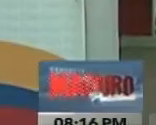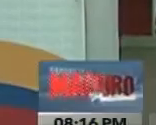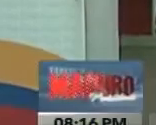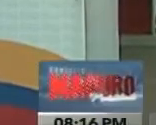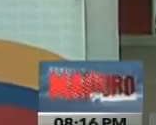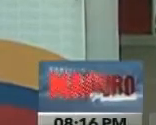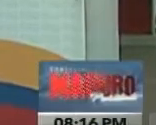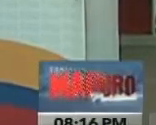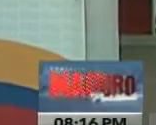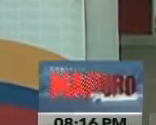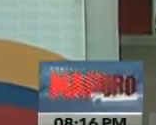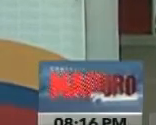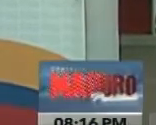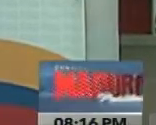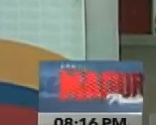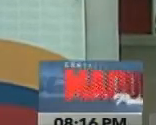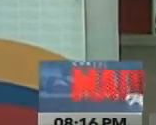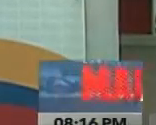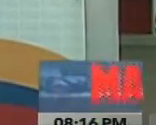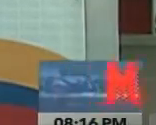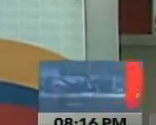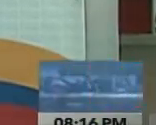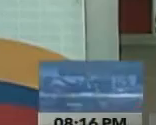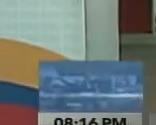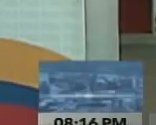Igualmente, este libro